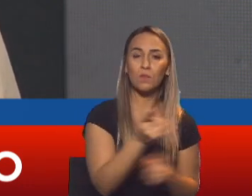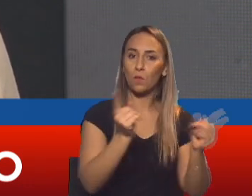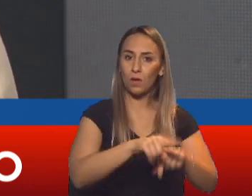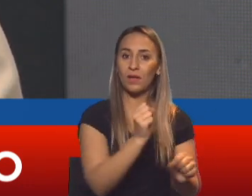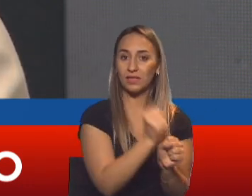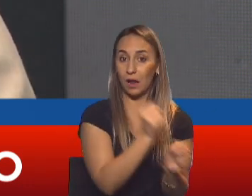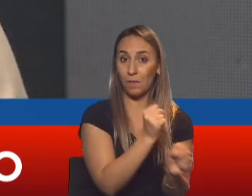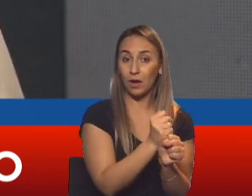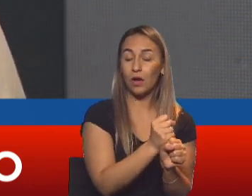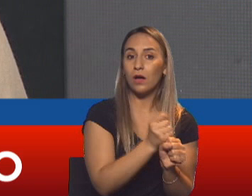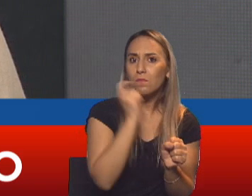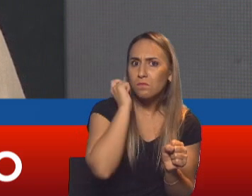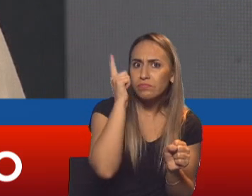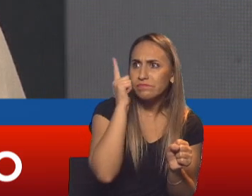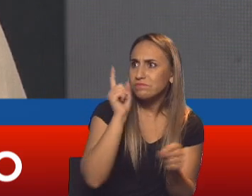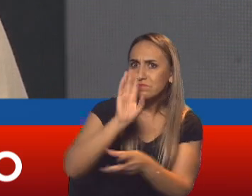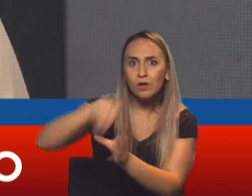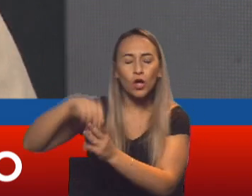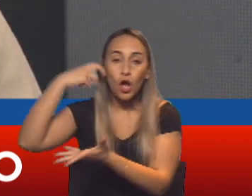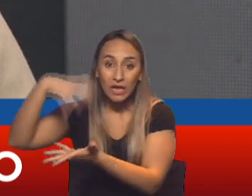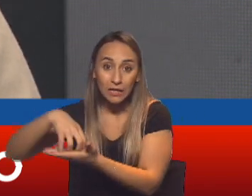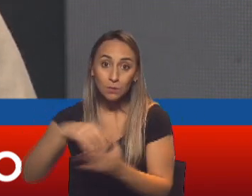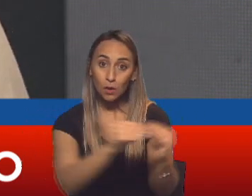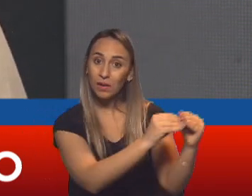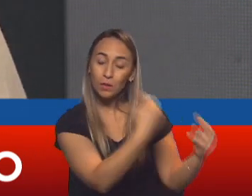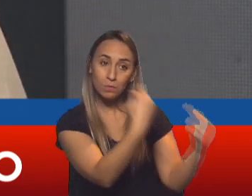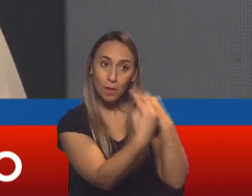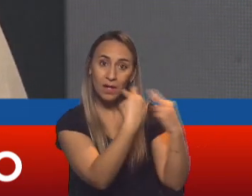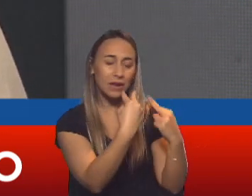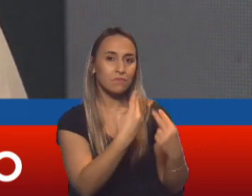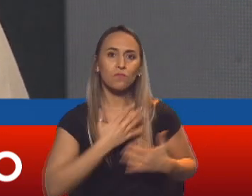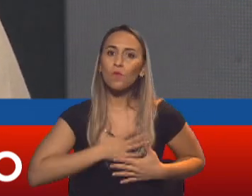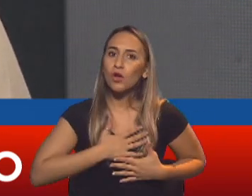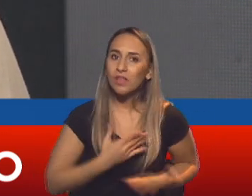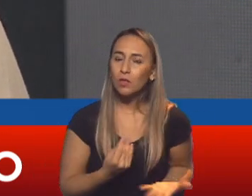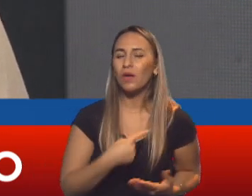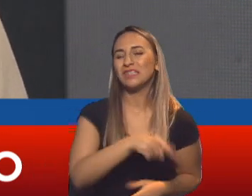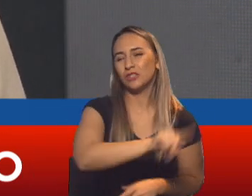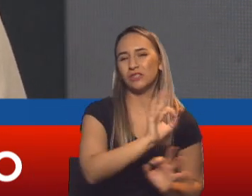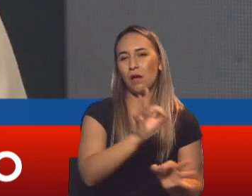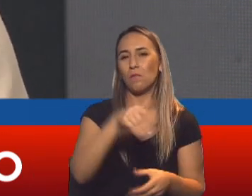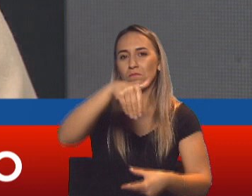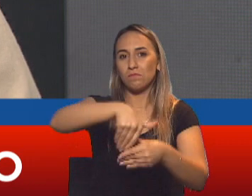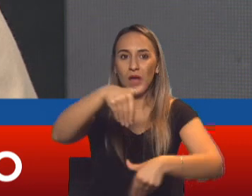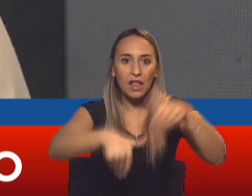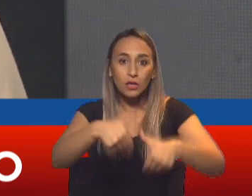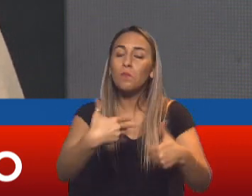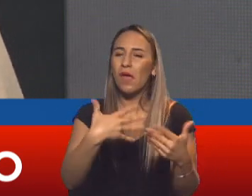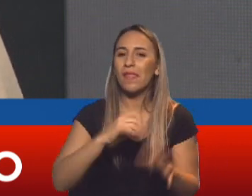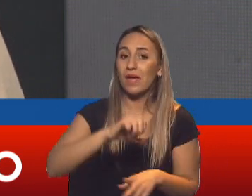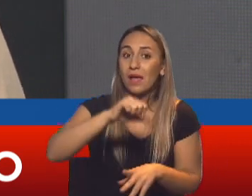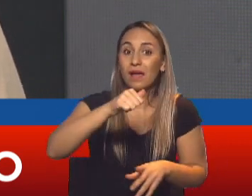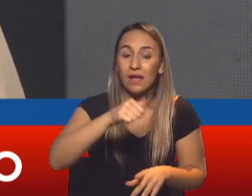Congreso. Bueno, al verlo a mis compañeros, yo tan contento, ¿no?, de la gran elección que podíamos hacer y que obviamente me esperaban